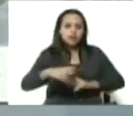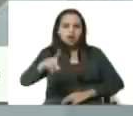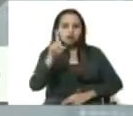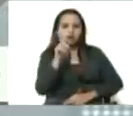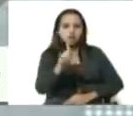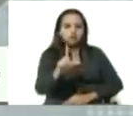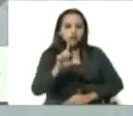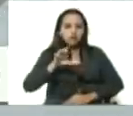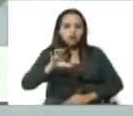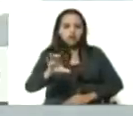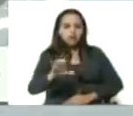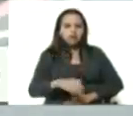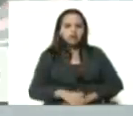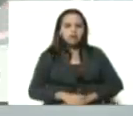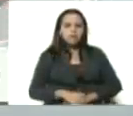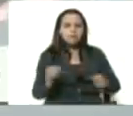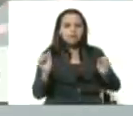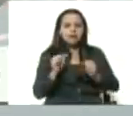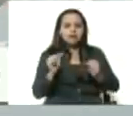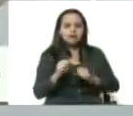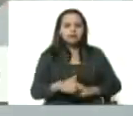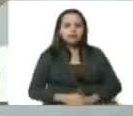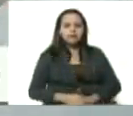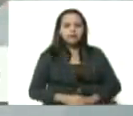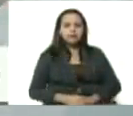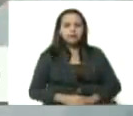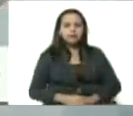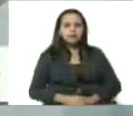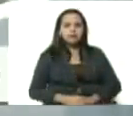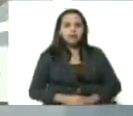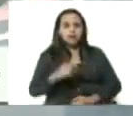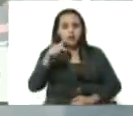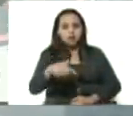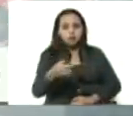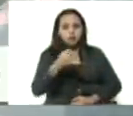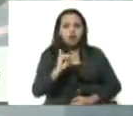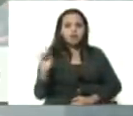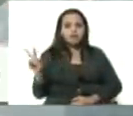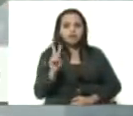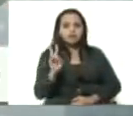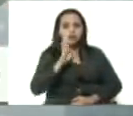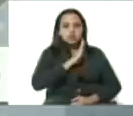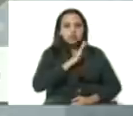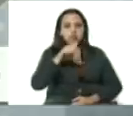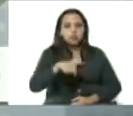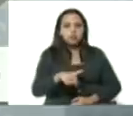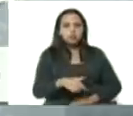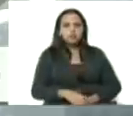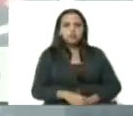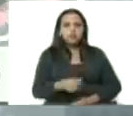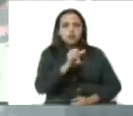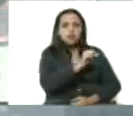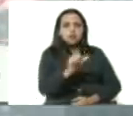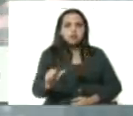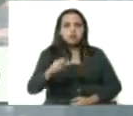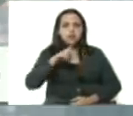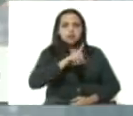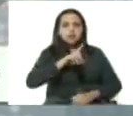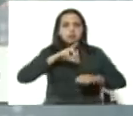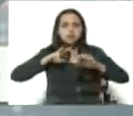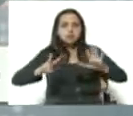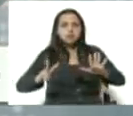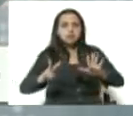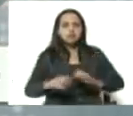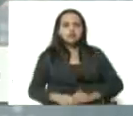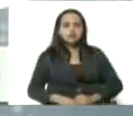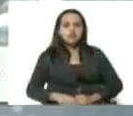en el estado Mérida. Bueno, estos son los casos que registra Venezuela ya en la semana 17 de la